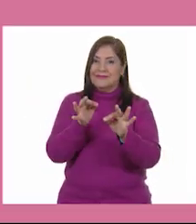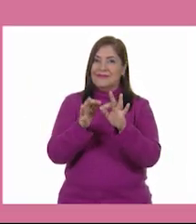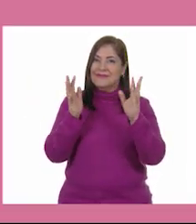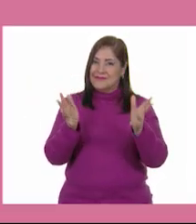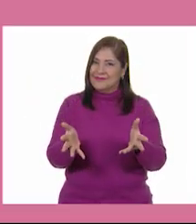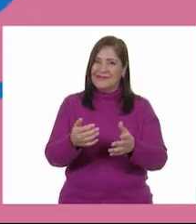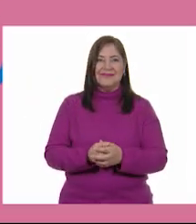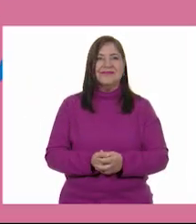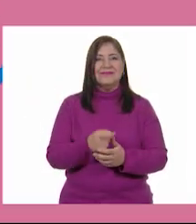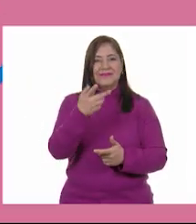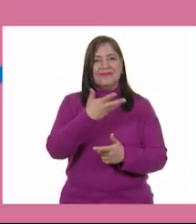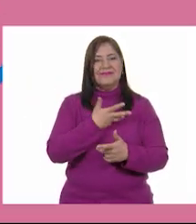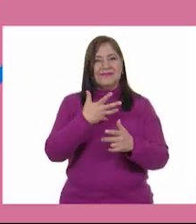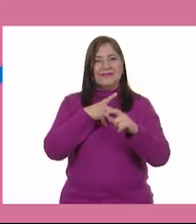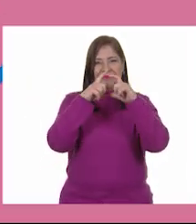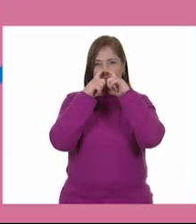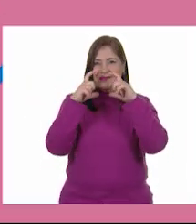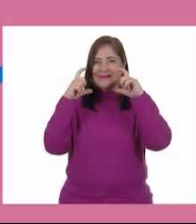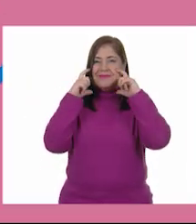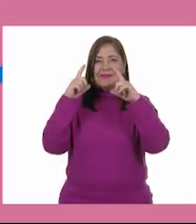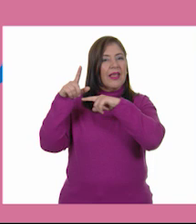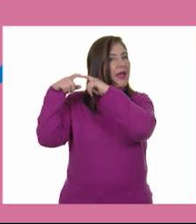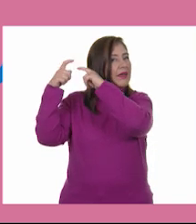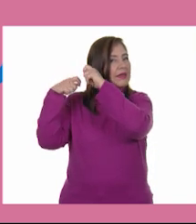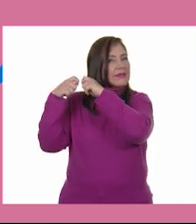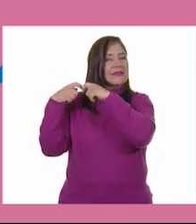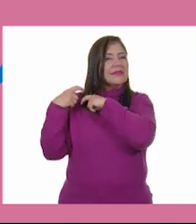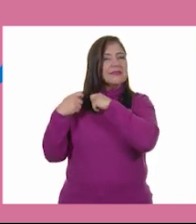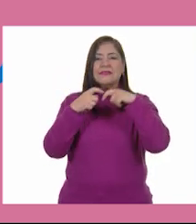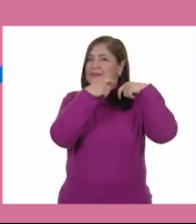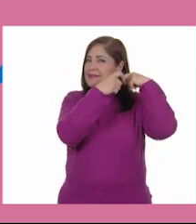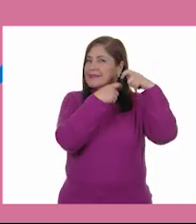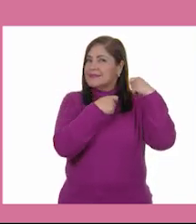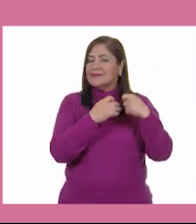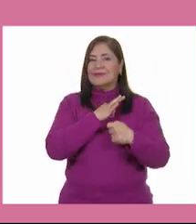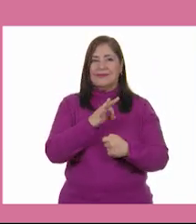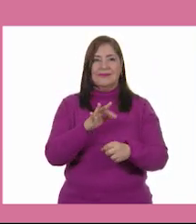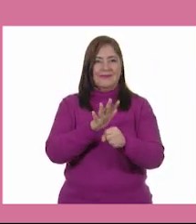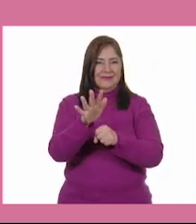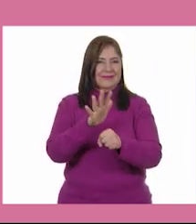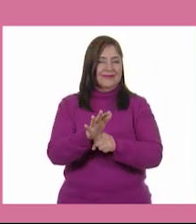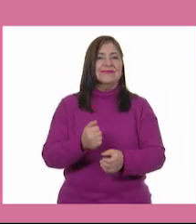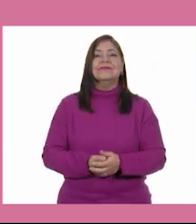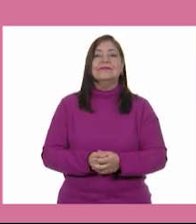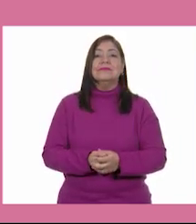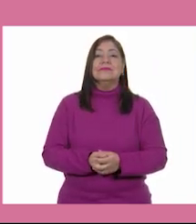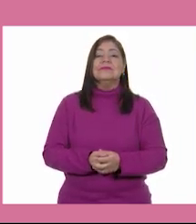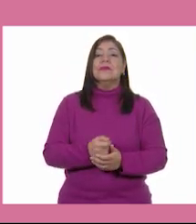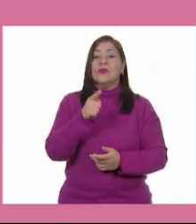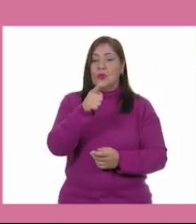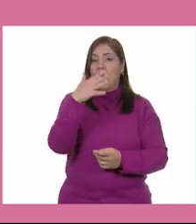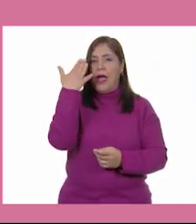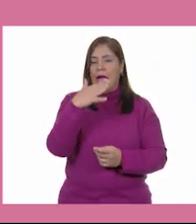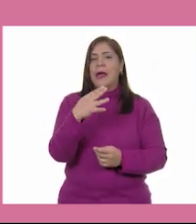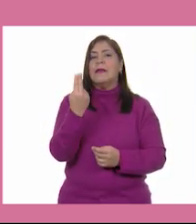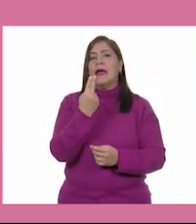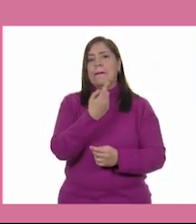¡Listo! Ya tienes un cubrebocas con dos pares de cuerdas. Para colocártelo,